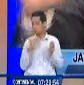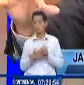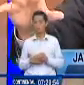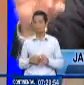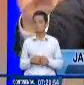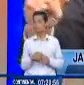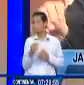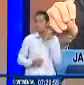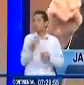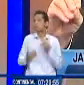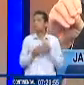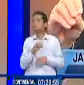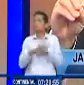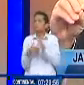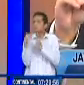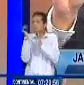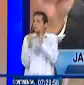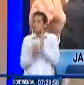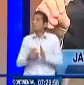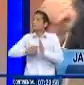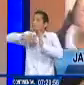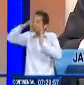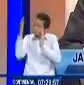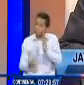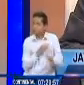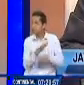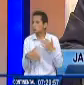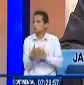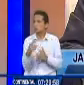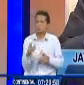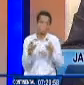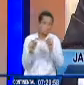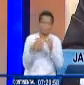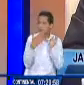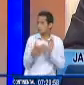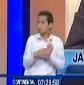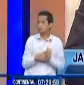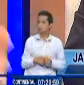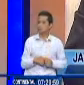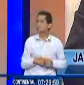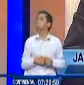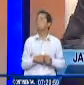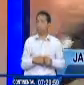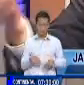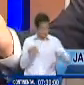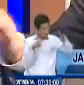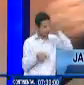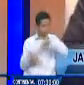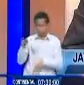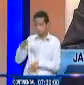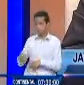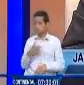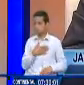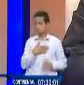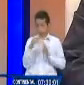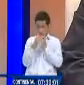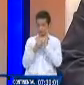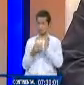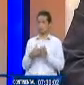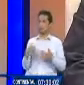para llegar a tener los datos específicos que tú preguntas por ejemplo es de explorar necesitamos explorar en nuestro catastro minero